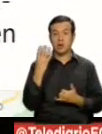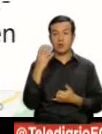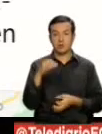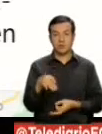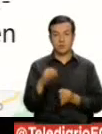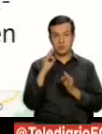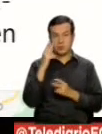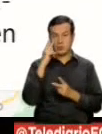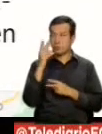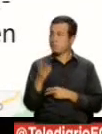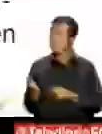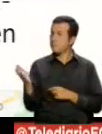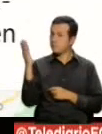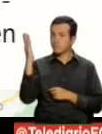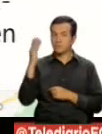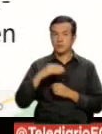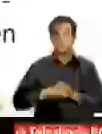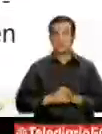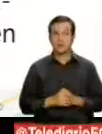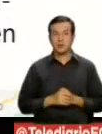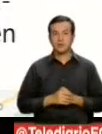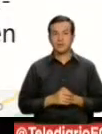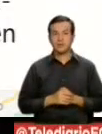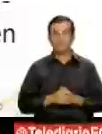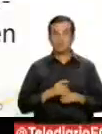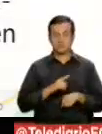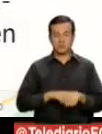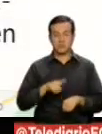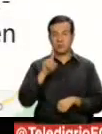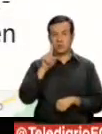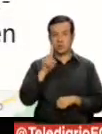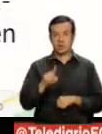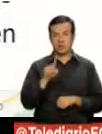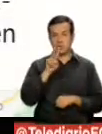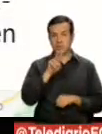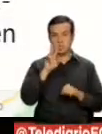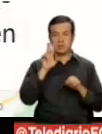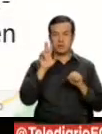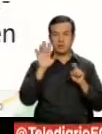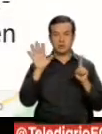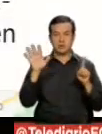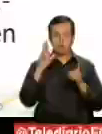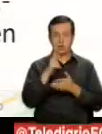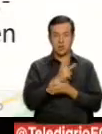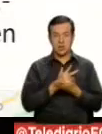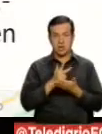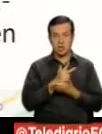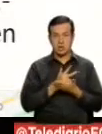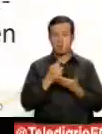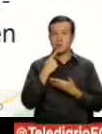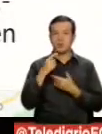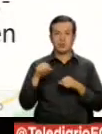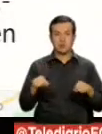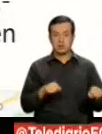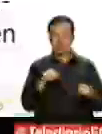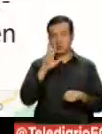de febrero. Ahí está, lo tenemos en pantalla, la UNI 26 en Carchi da a conocer una magnitud